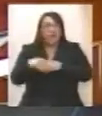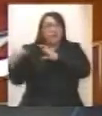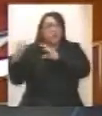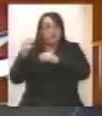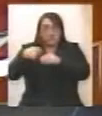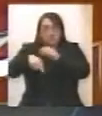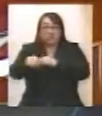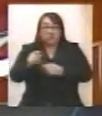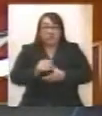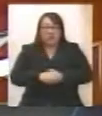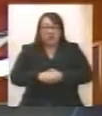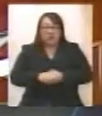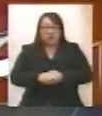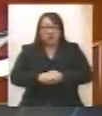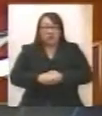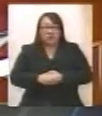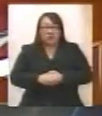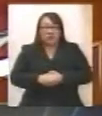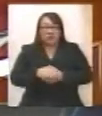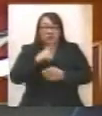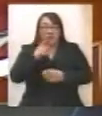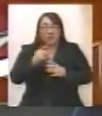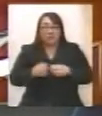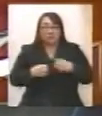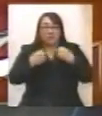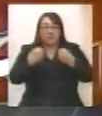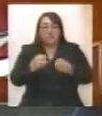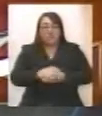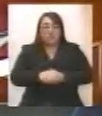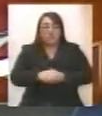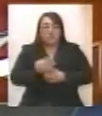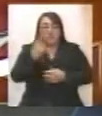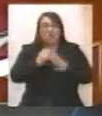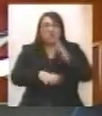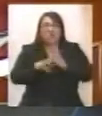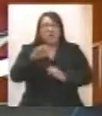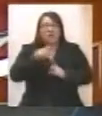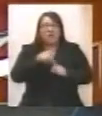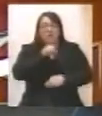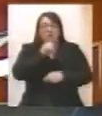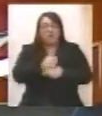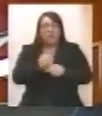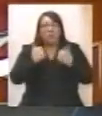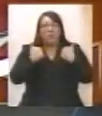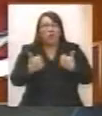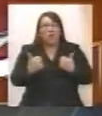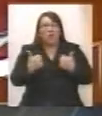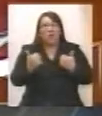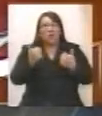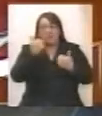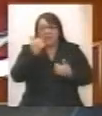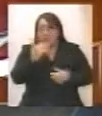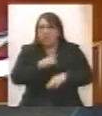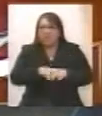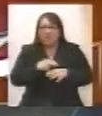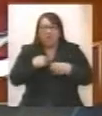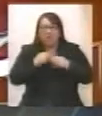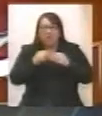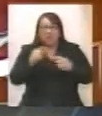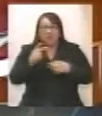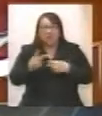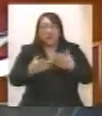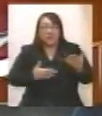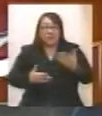próximo sea una oportunidad para elegir autoridades competentes, honestas y con vocación